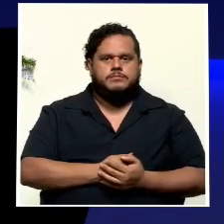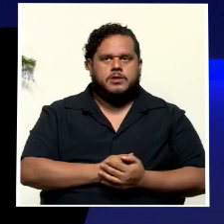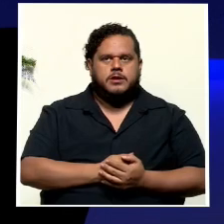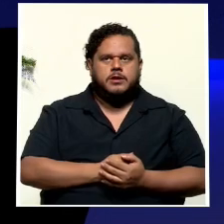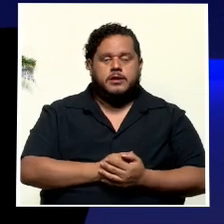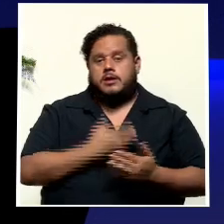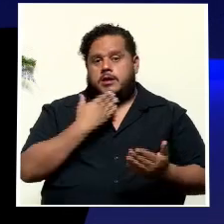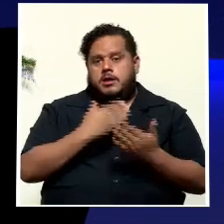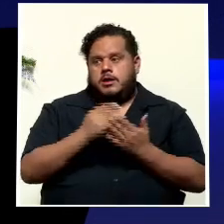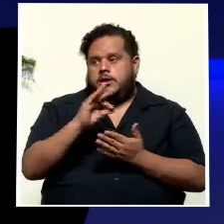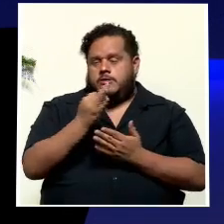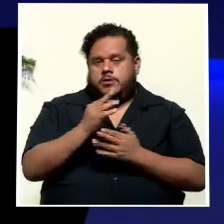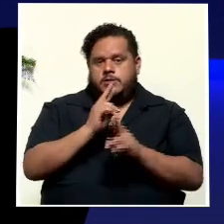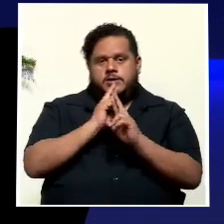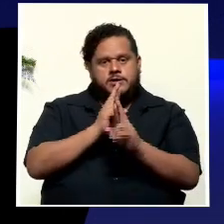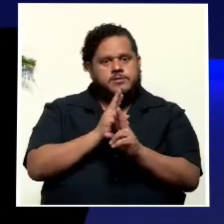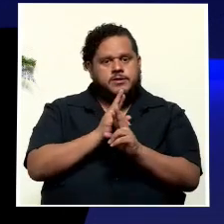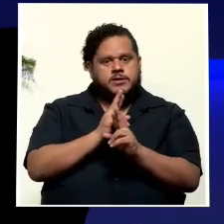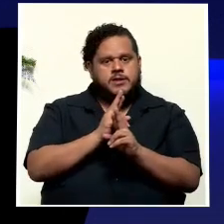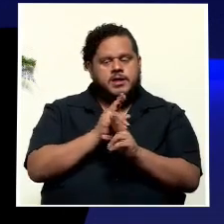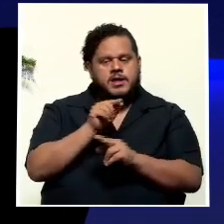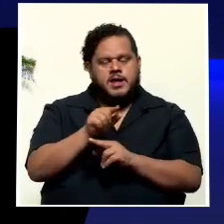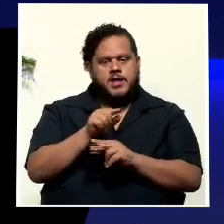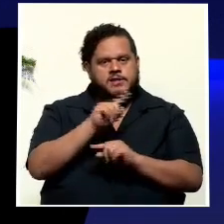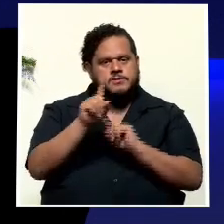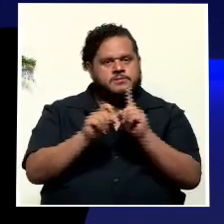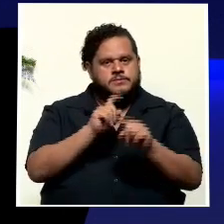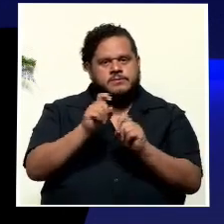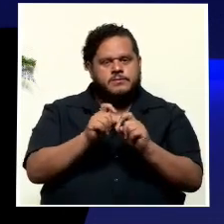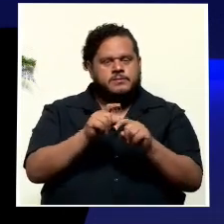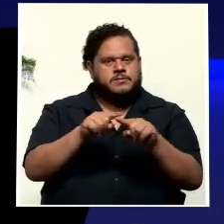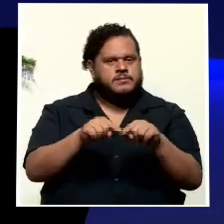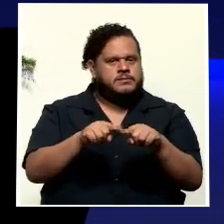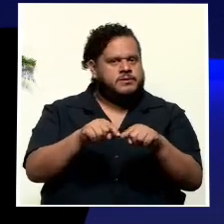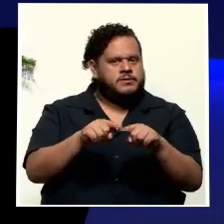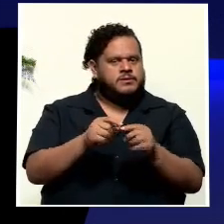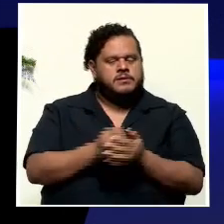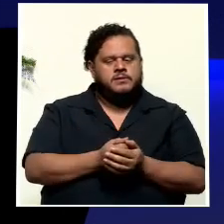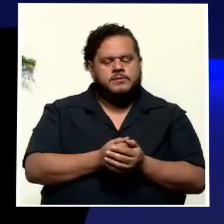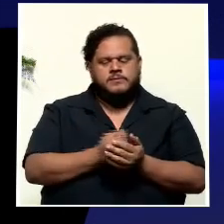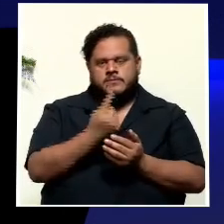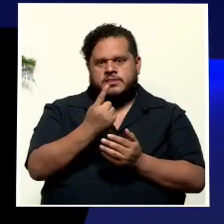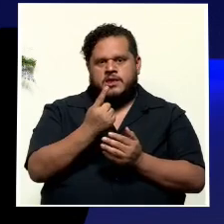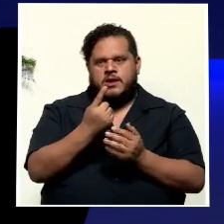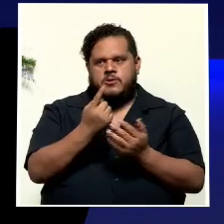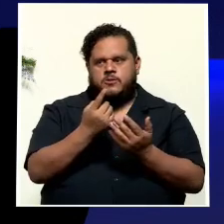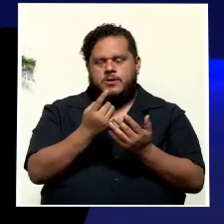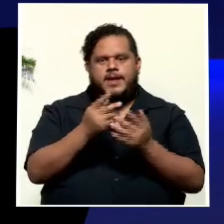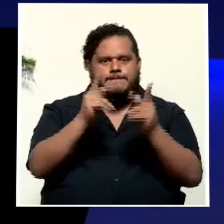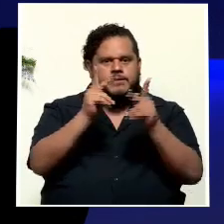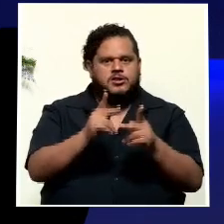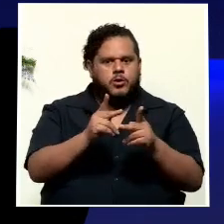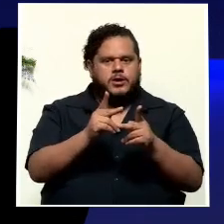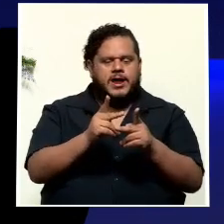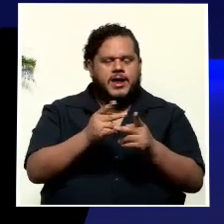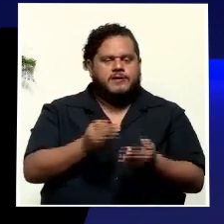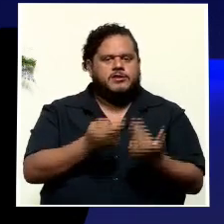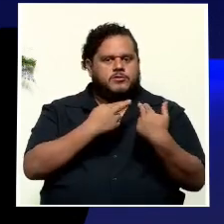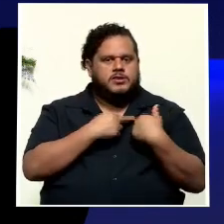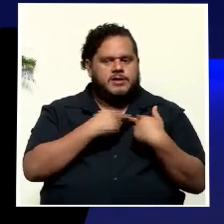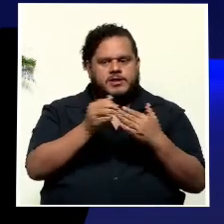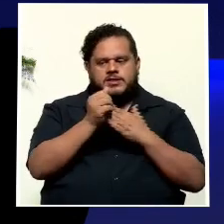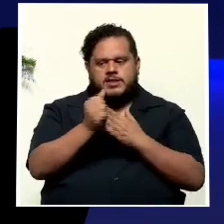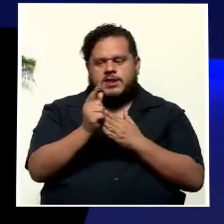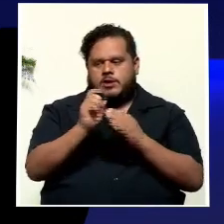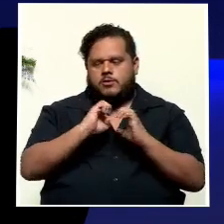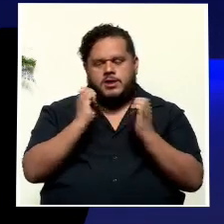En buena medida, las respuestas a estas preguntas dependen de una figura a la que le toca dirigir un equipo